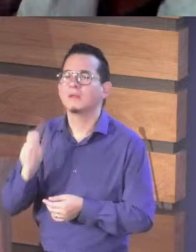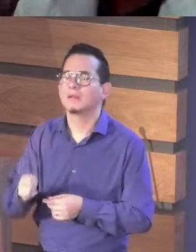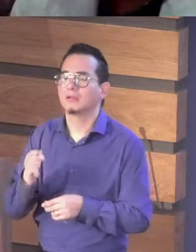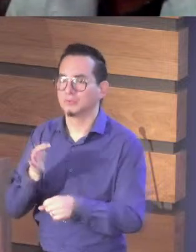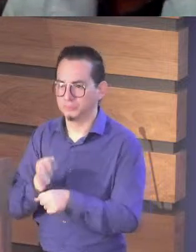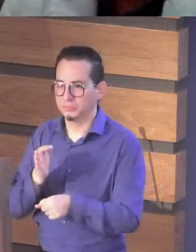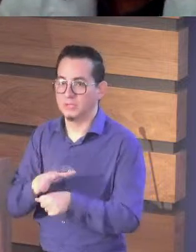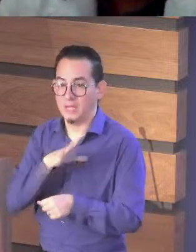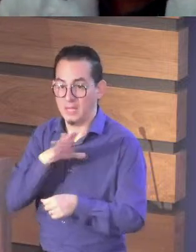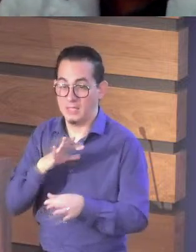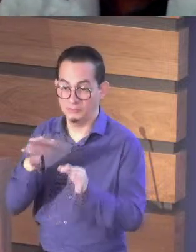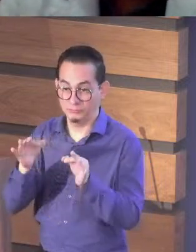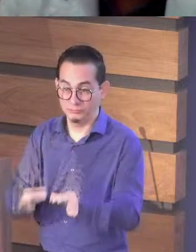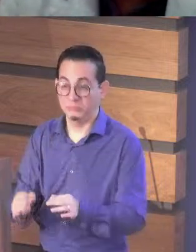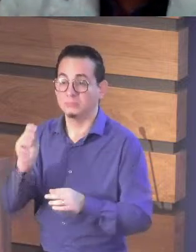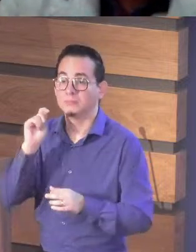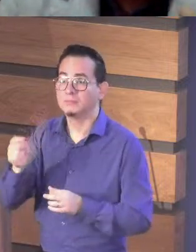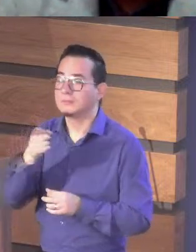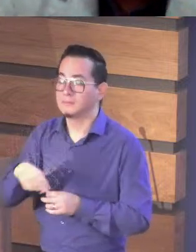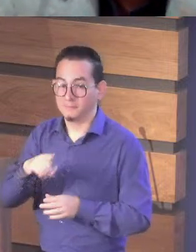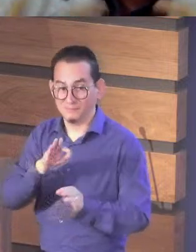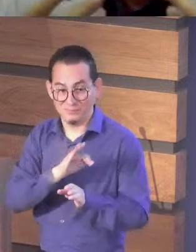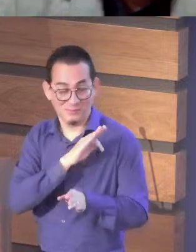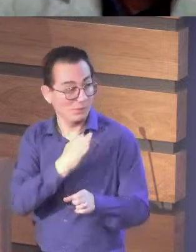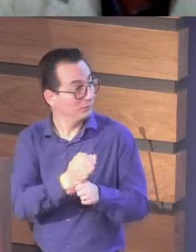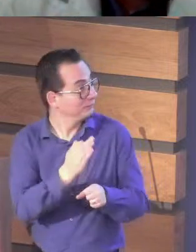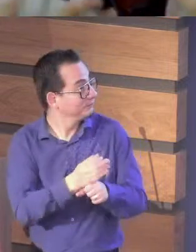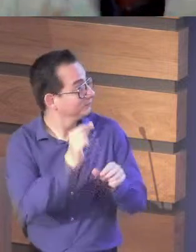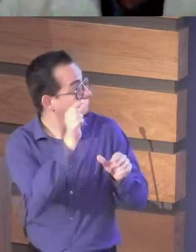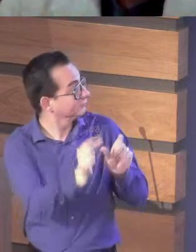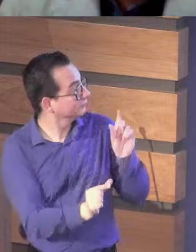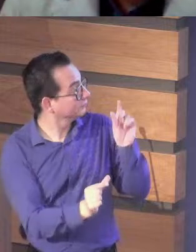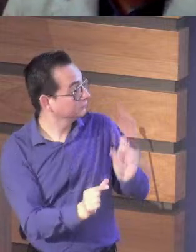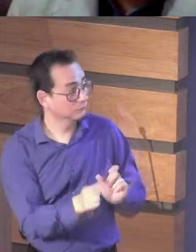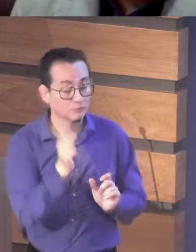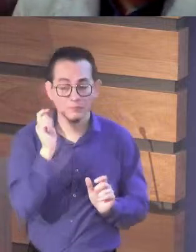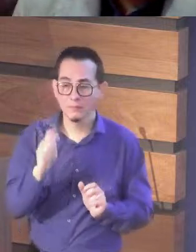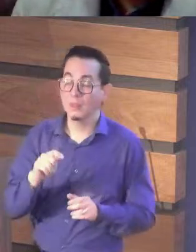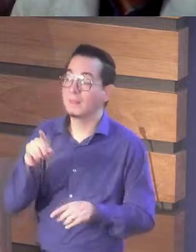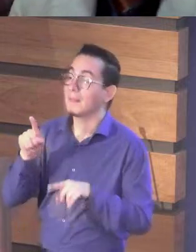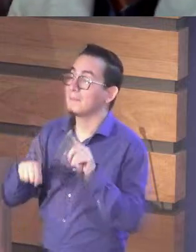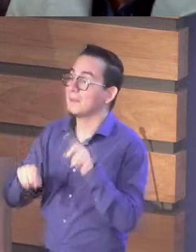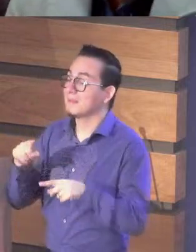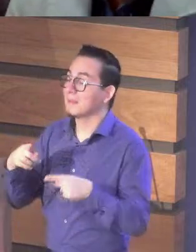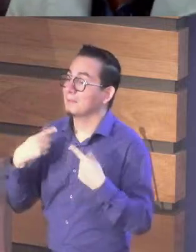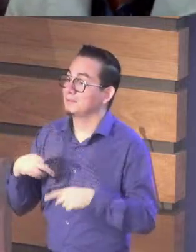específica entre, por ejemplo, el sobrepeso o la obesidad y el daño acústico.